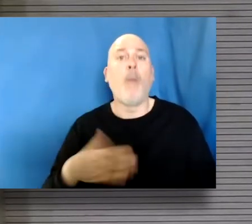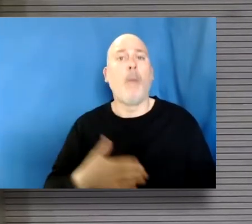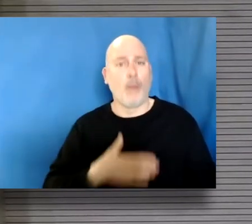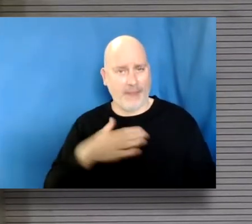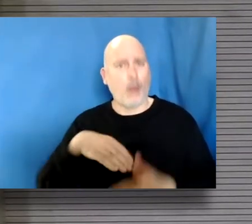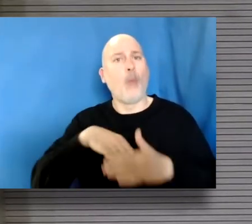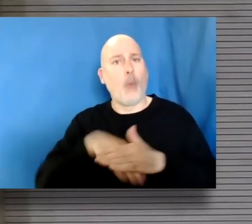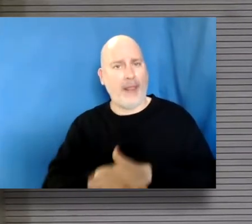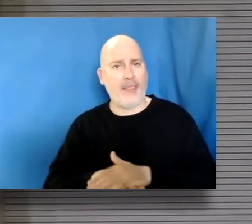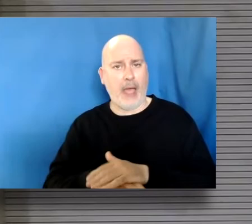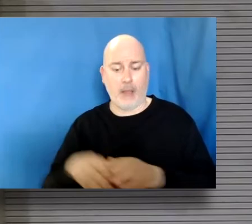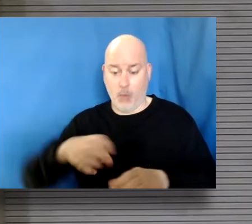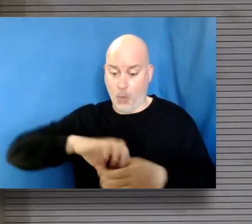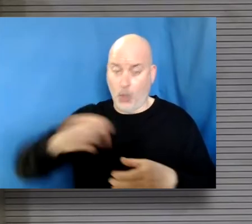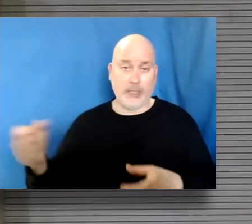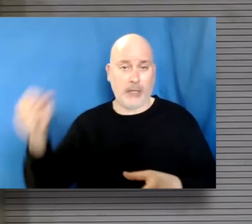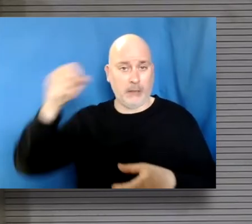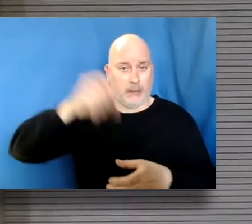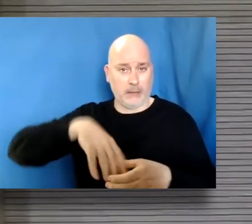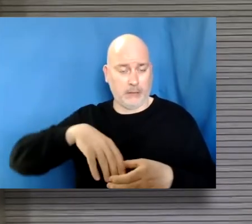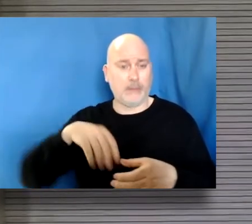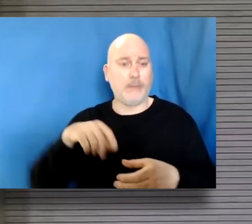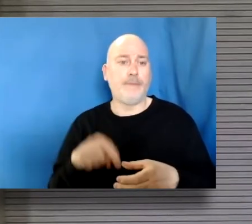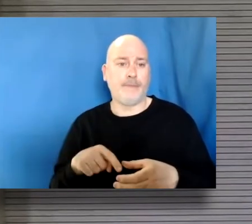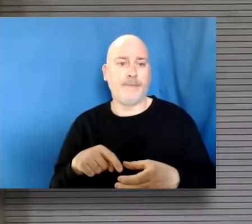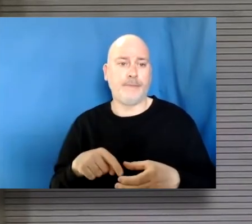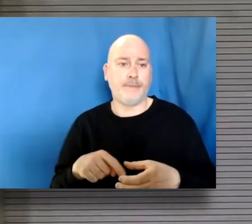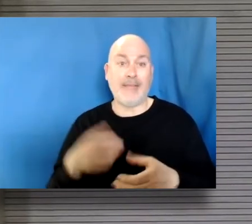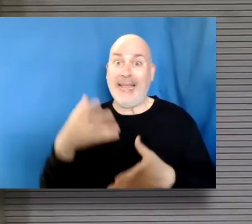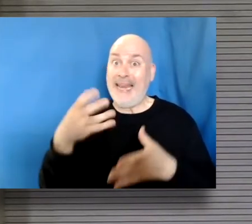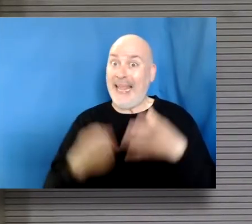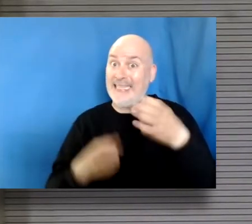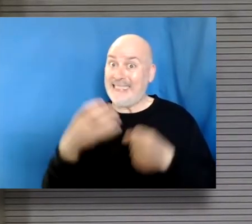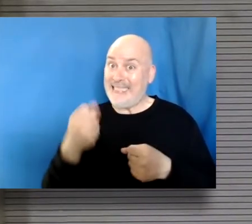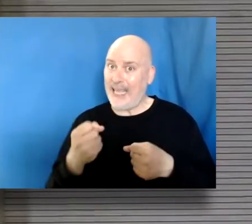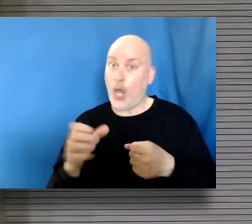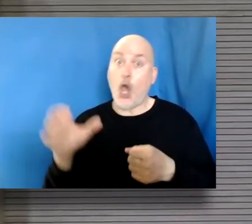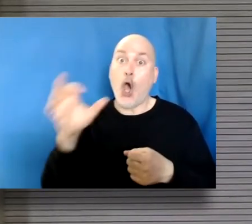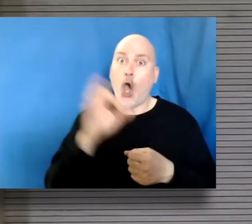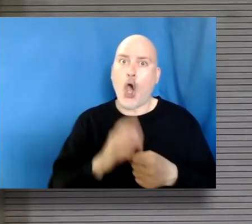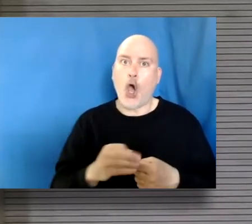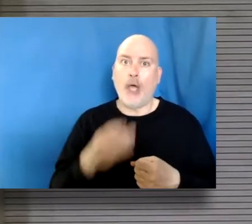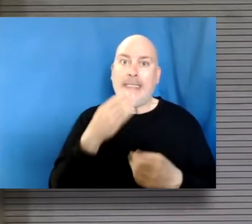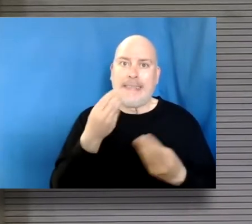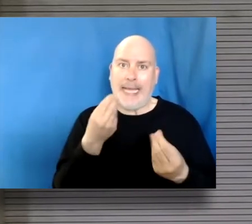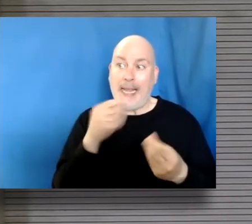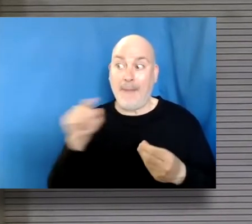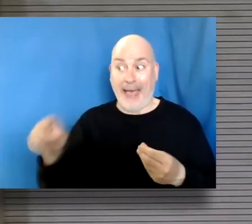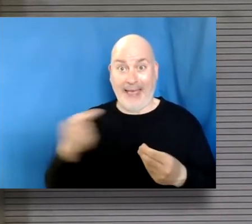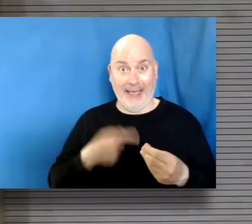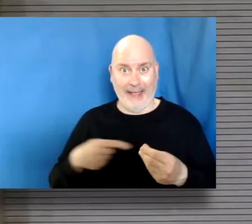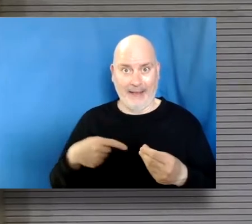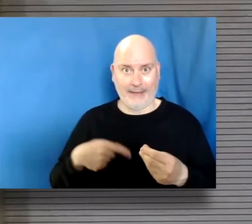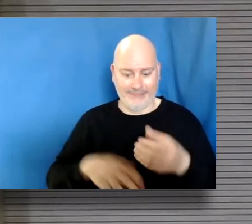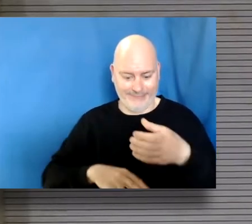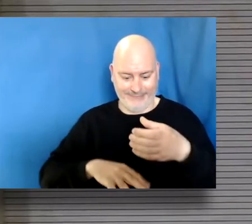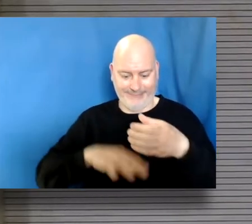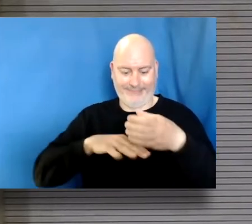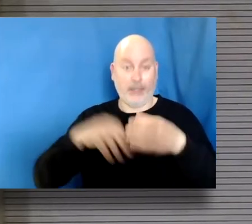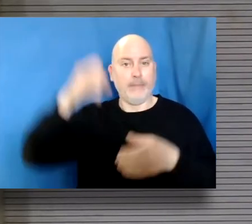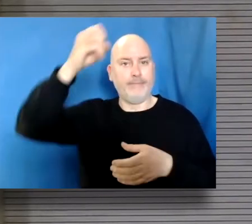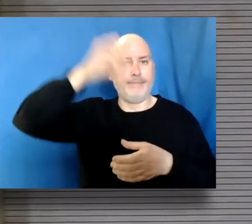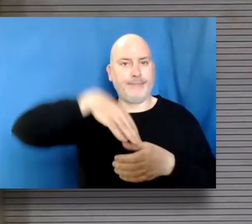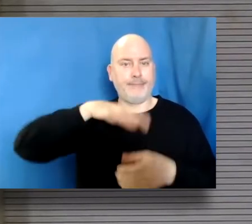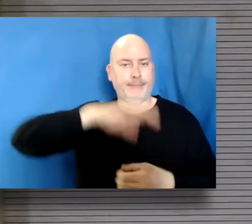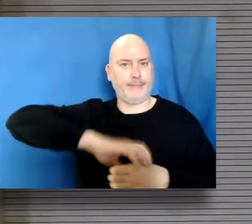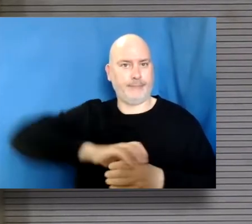en un bote que tenga o bien leche o bien la saliva del mismo niño. ¿De acuerdo? Y